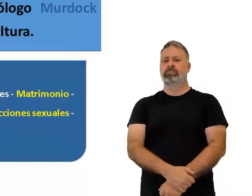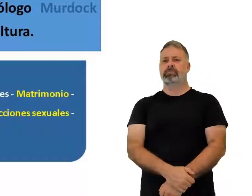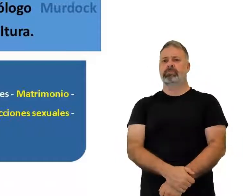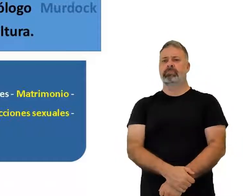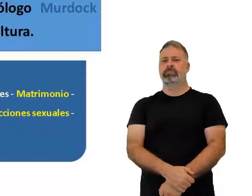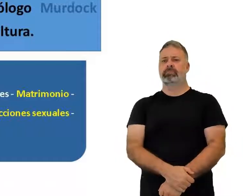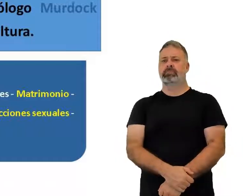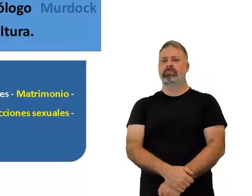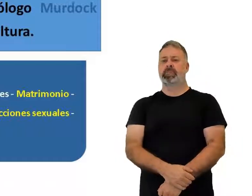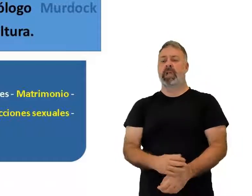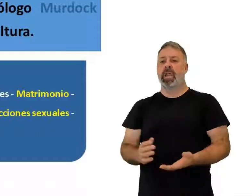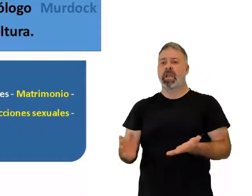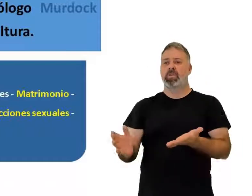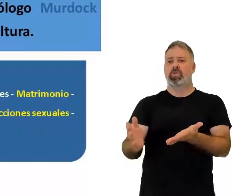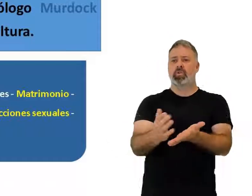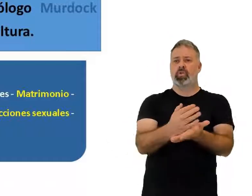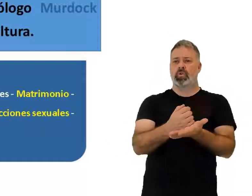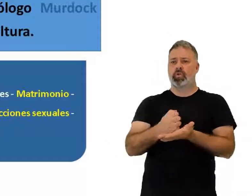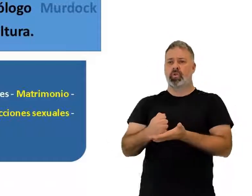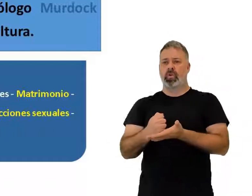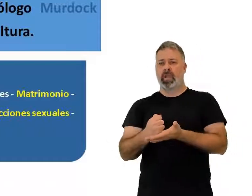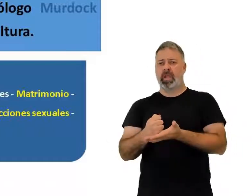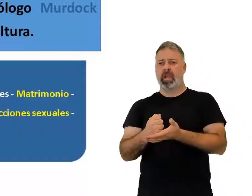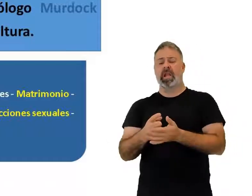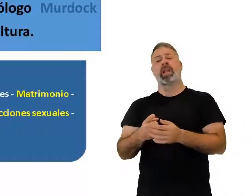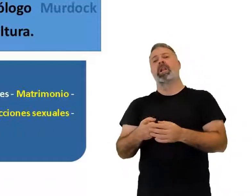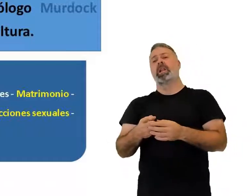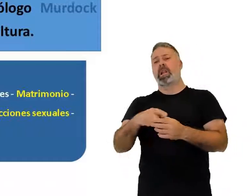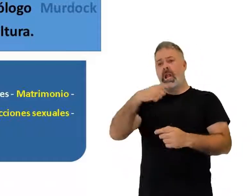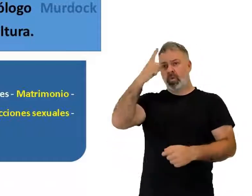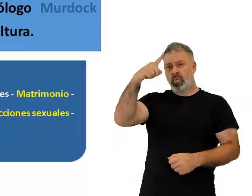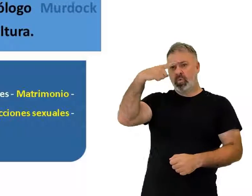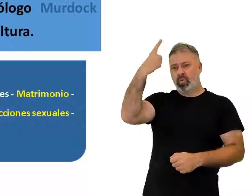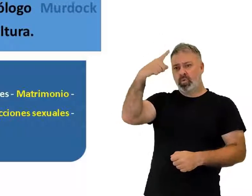En todas las culturas no son iguales.